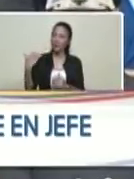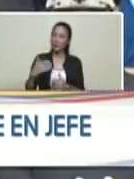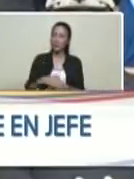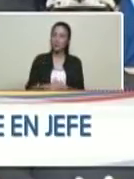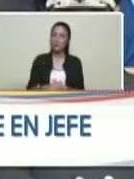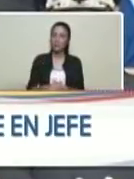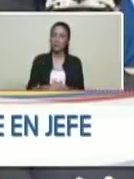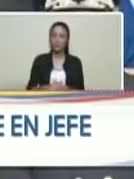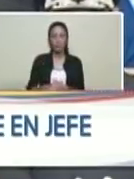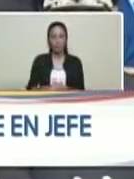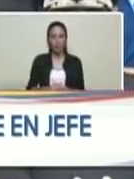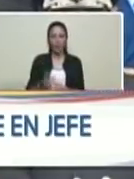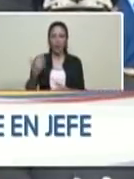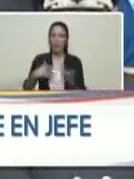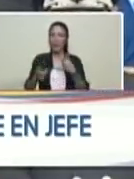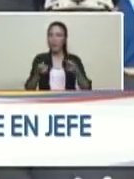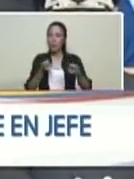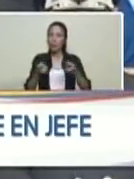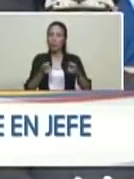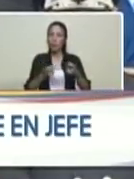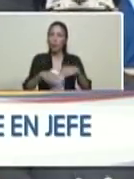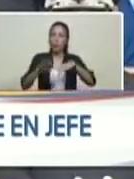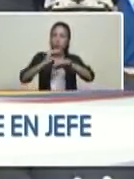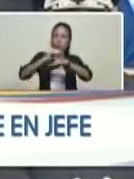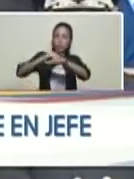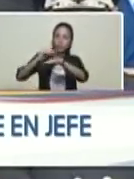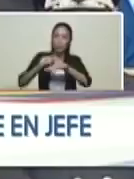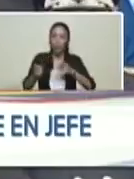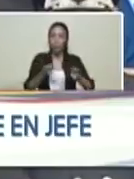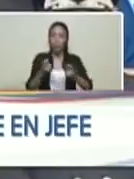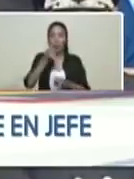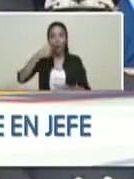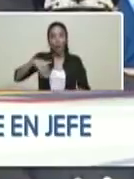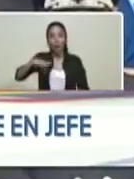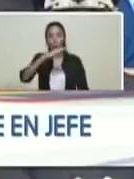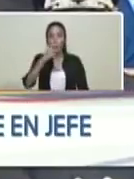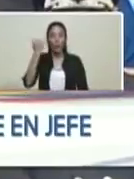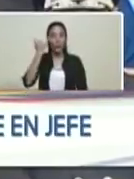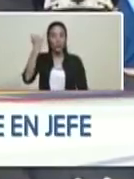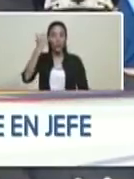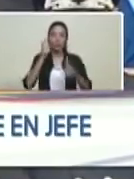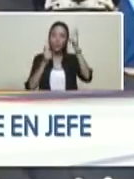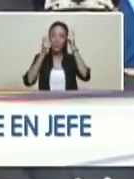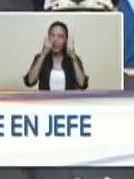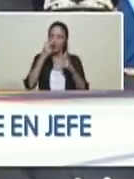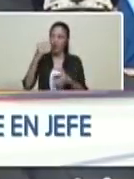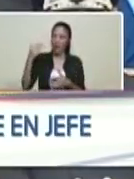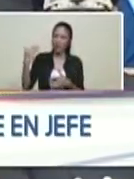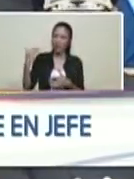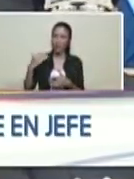el que convocado y activado por el pueblo por iniciativa de nuestro comandante hugo chávez